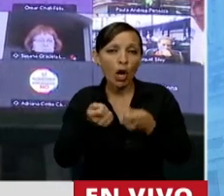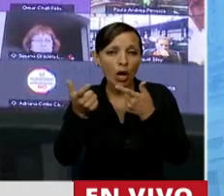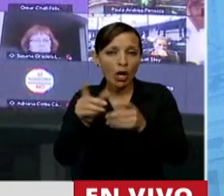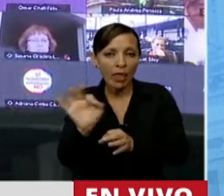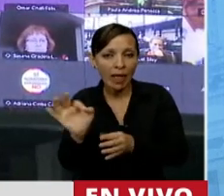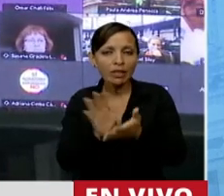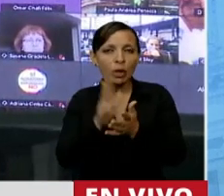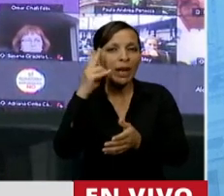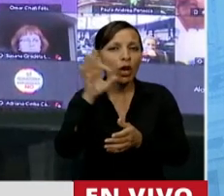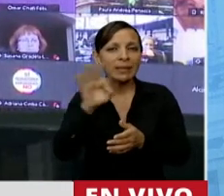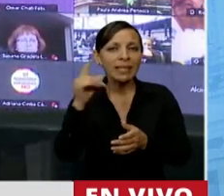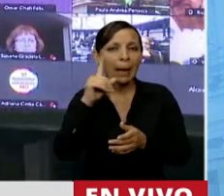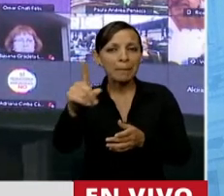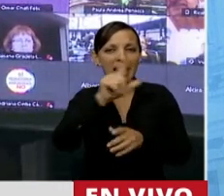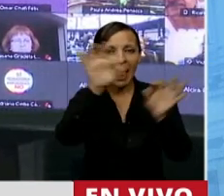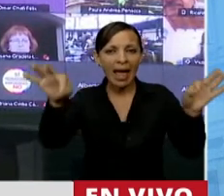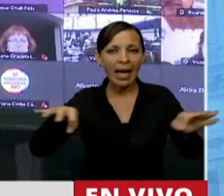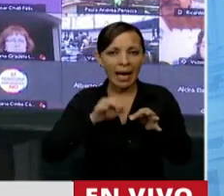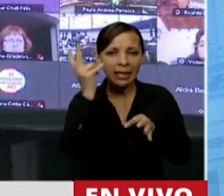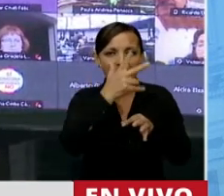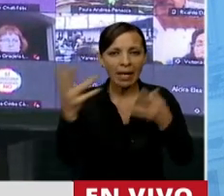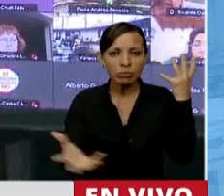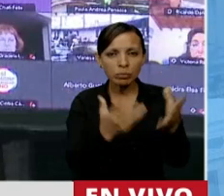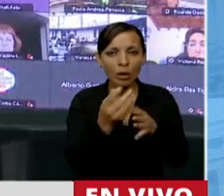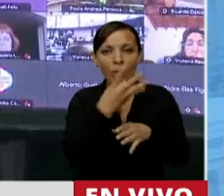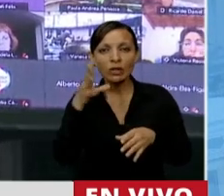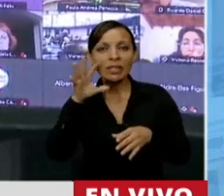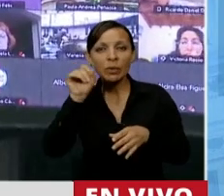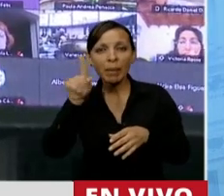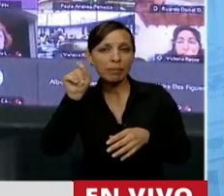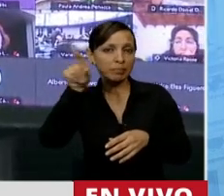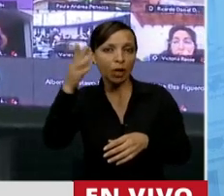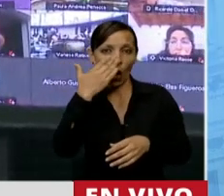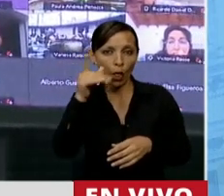las 900.000 hectáreas que se quemaron, 450.000 son de Córdoba.